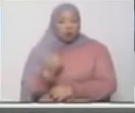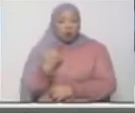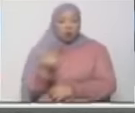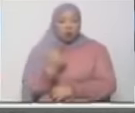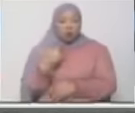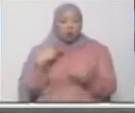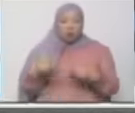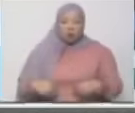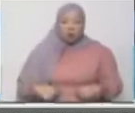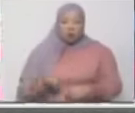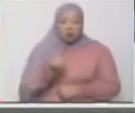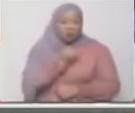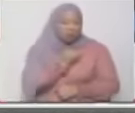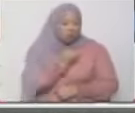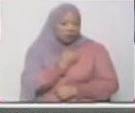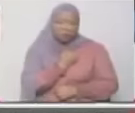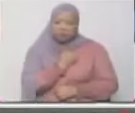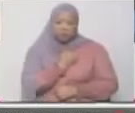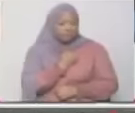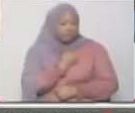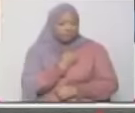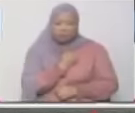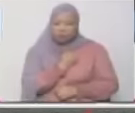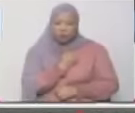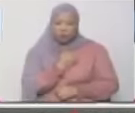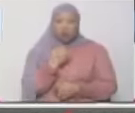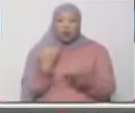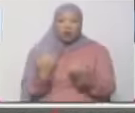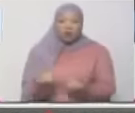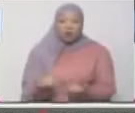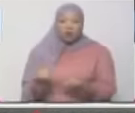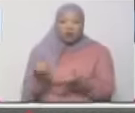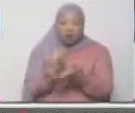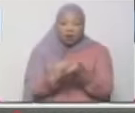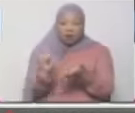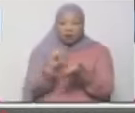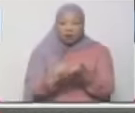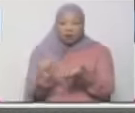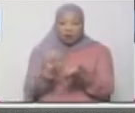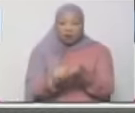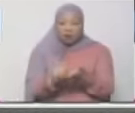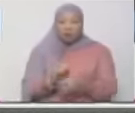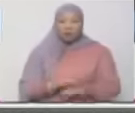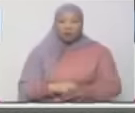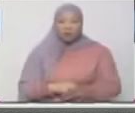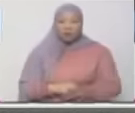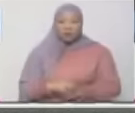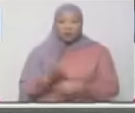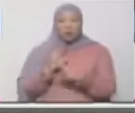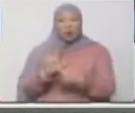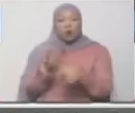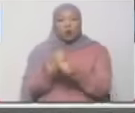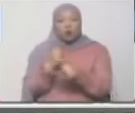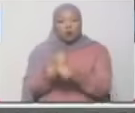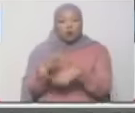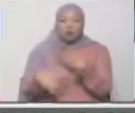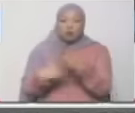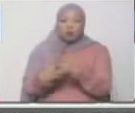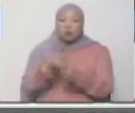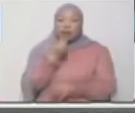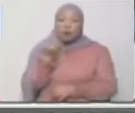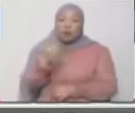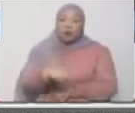humano individual. Y ahora estamos escribiendo, hemos presentado y